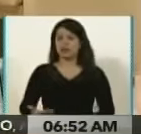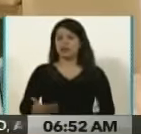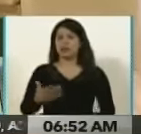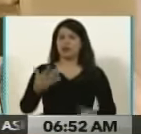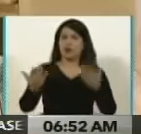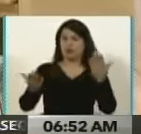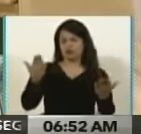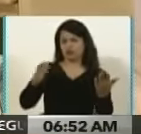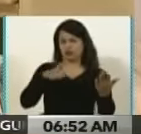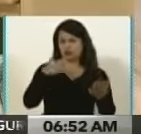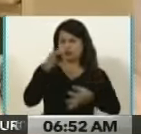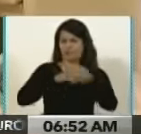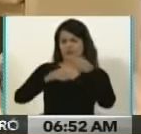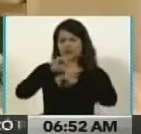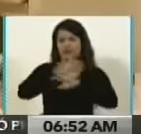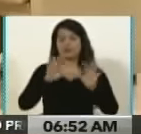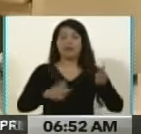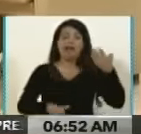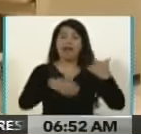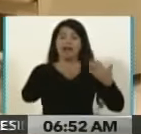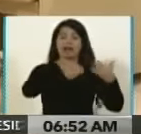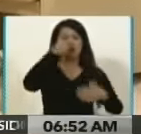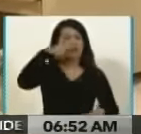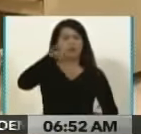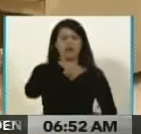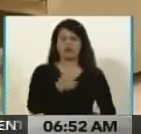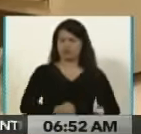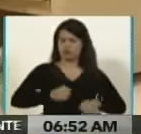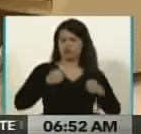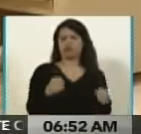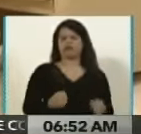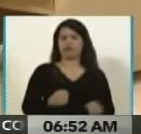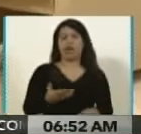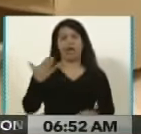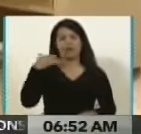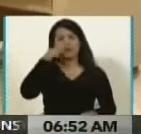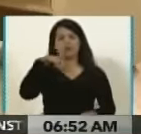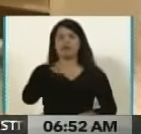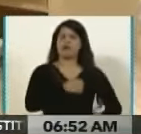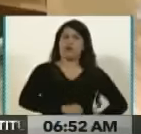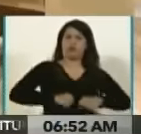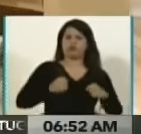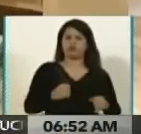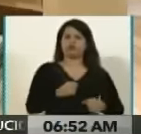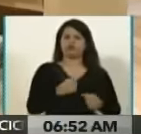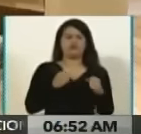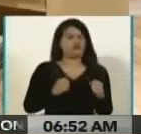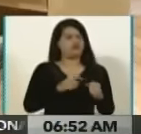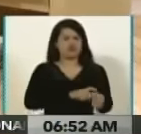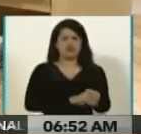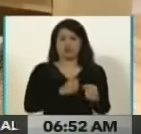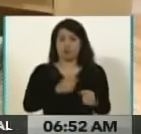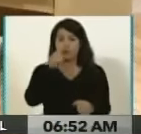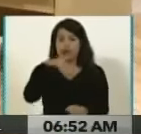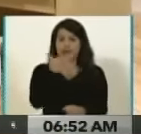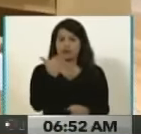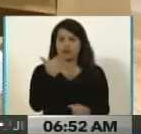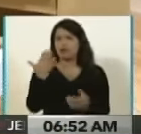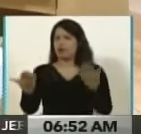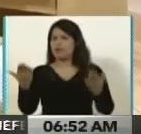con lo que nos cuenta, era un pueblo, digamos, más arraigado, más fuerte, con mayor ímpetu que este pueblo. ¿O hay